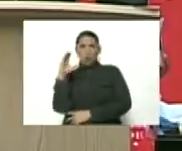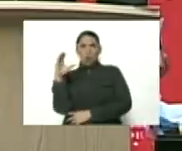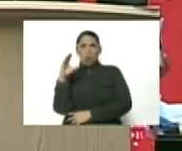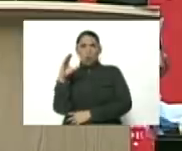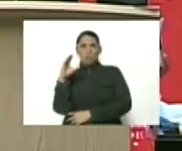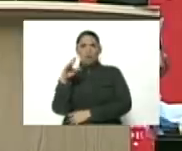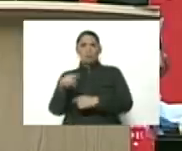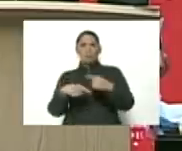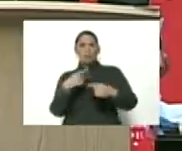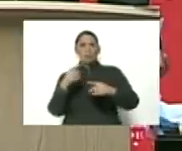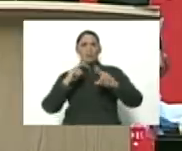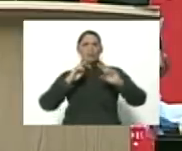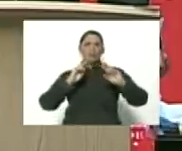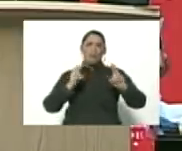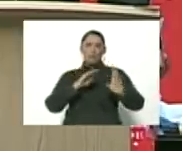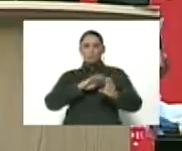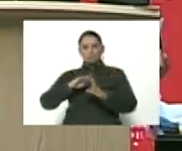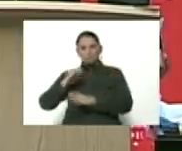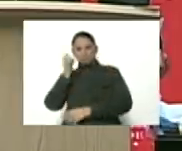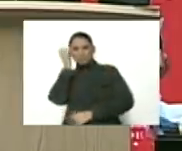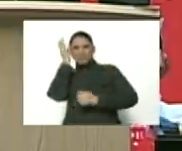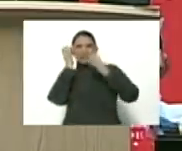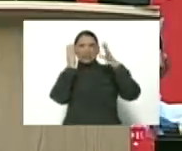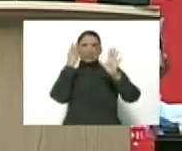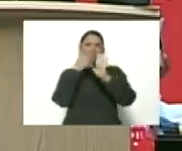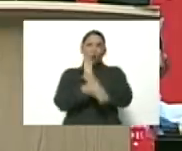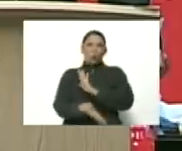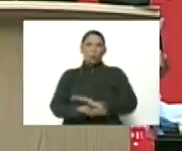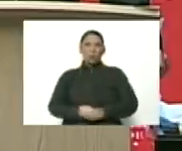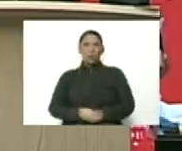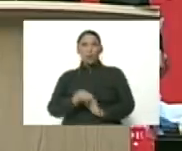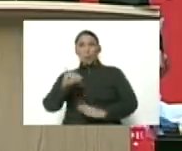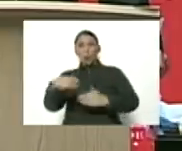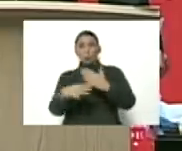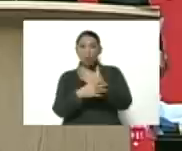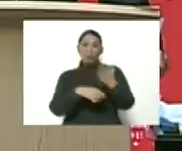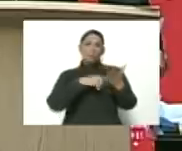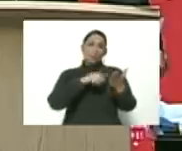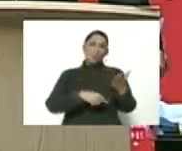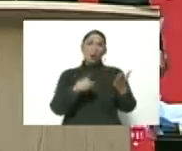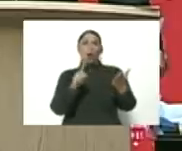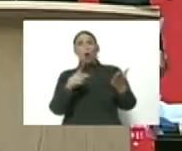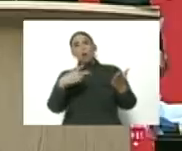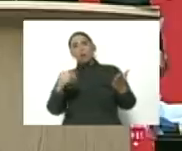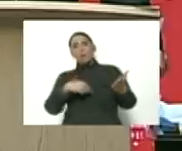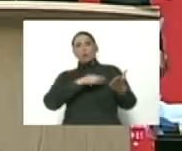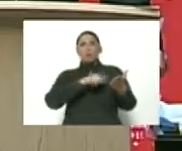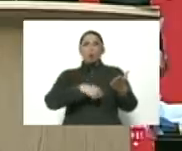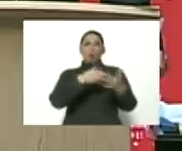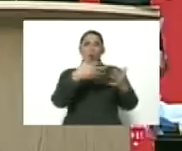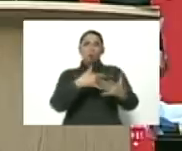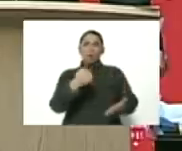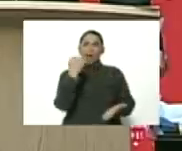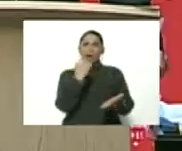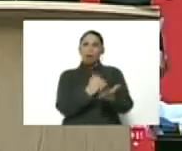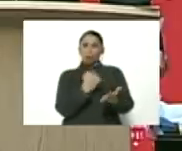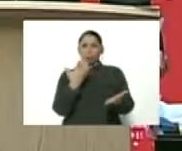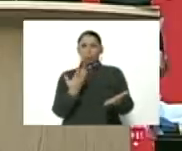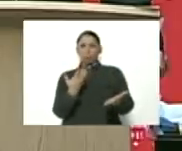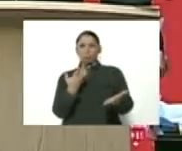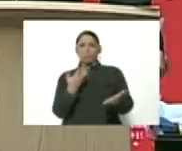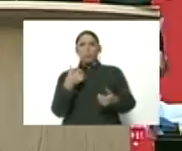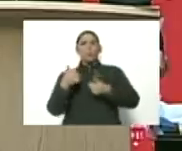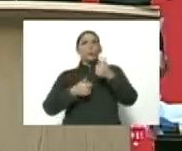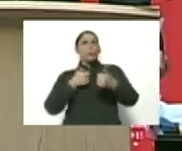Luego está el tema que ha venido surgiendo acerca de si Juan Guaidó firmó o no firmó el contrato, de cuál